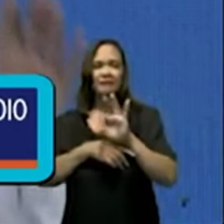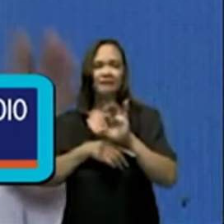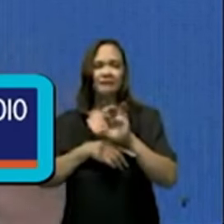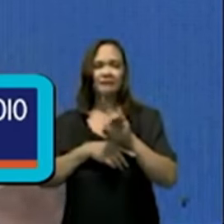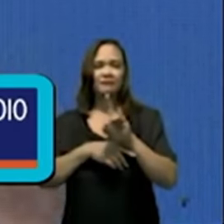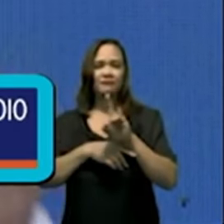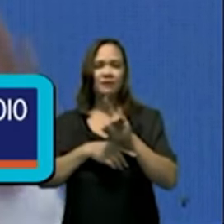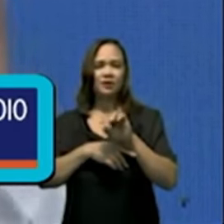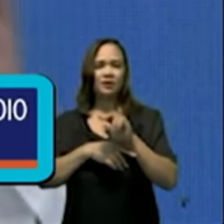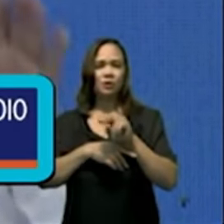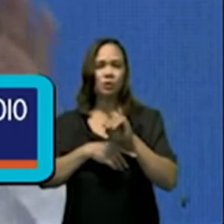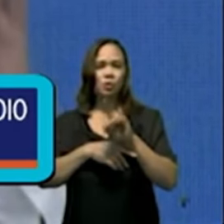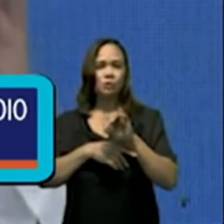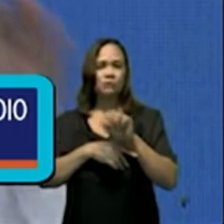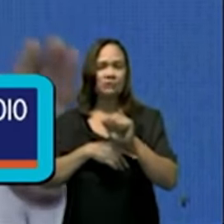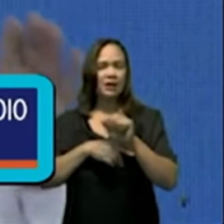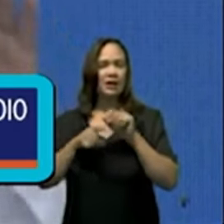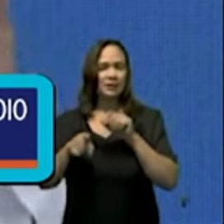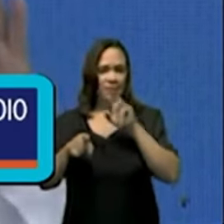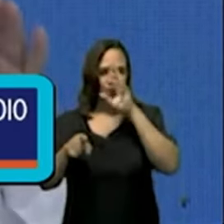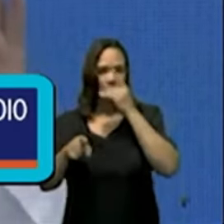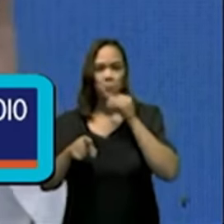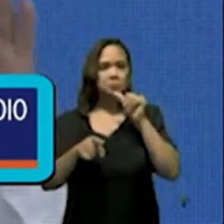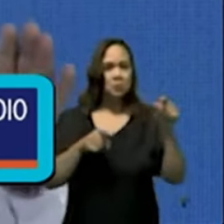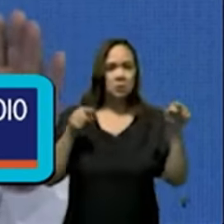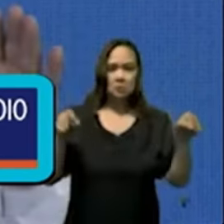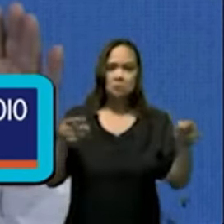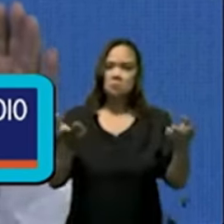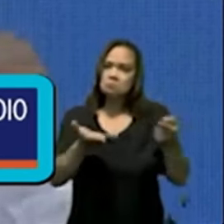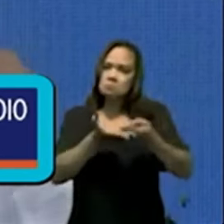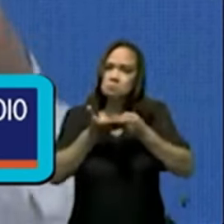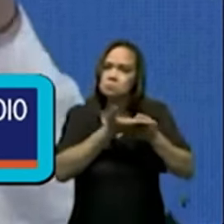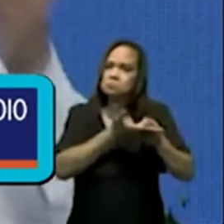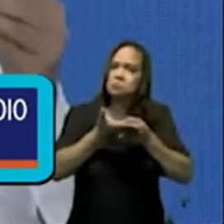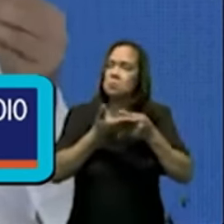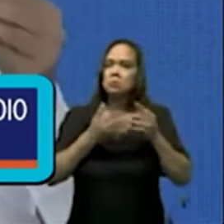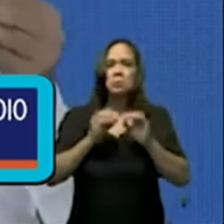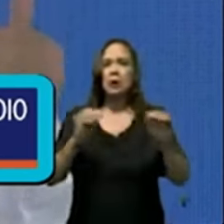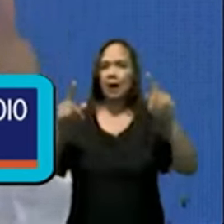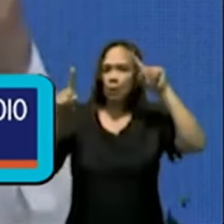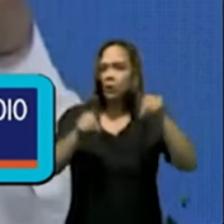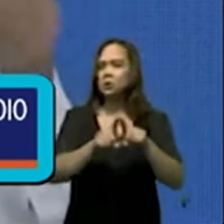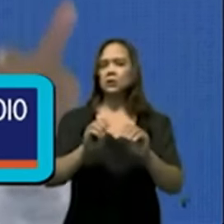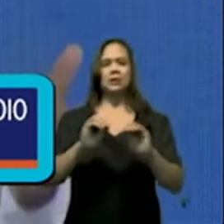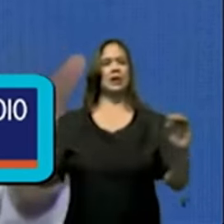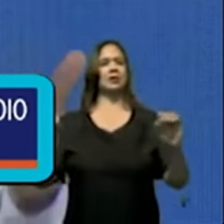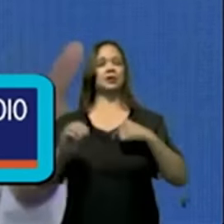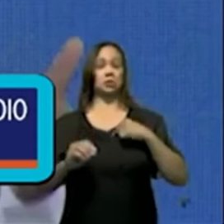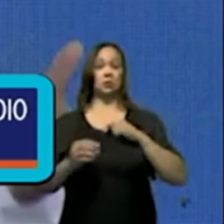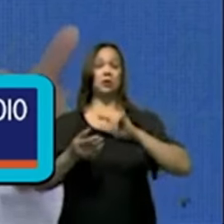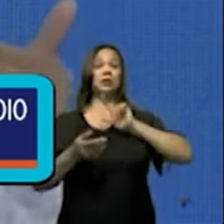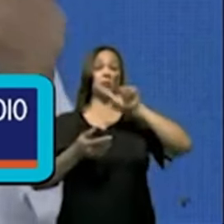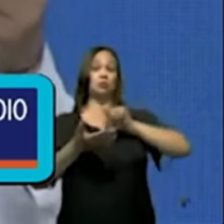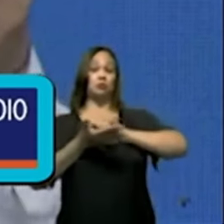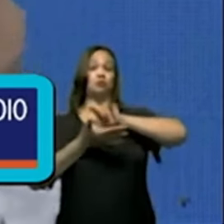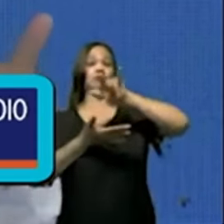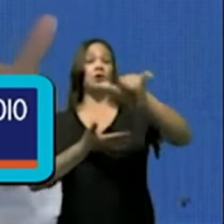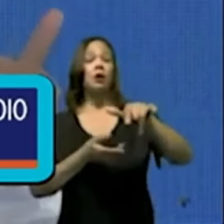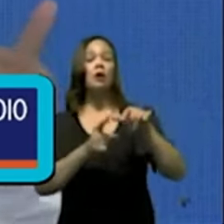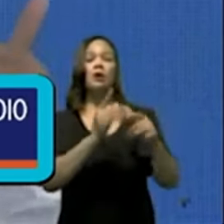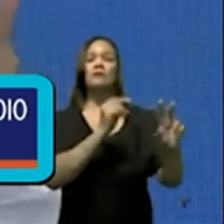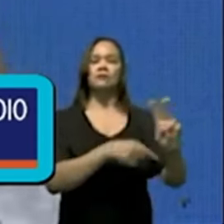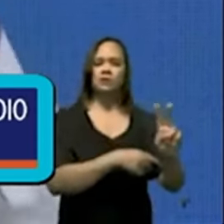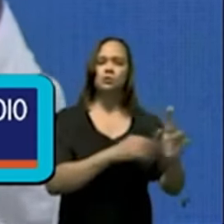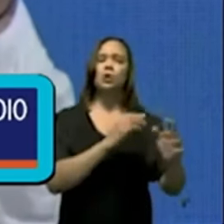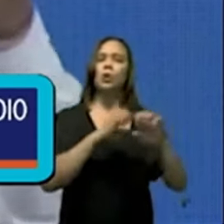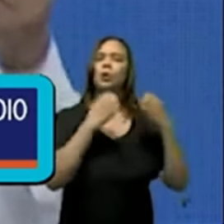dominicanos del sector. No llegamos a ningún acuerdo. Luego, yo fui a Venezuela con un equipo